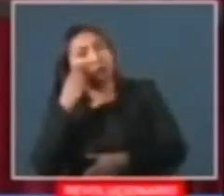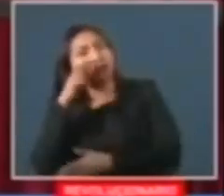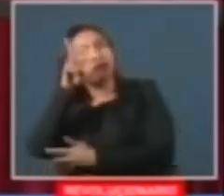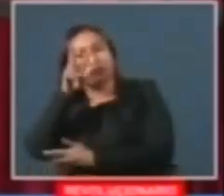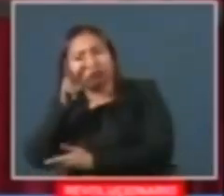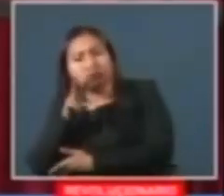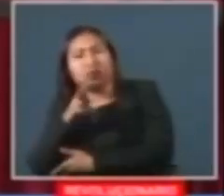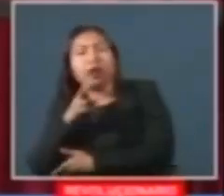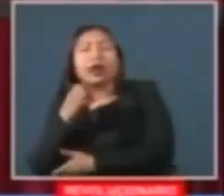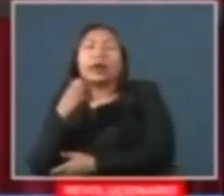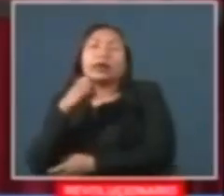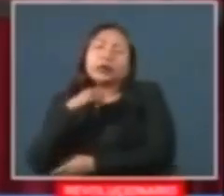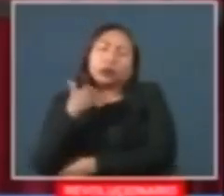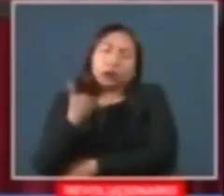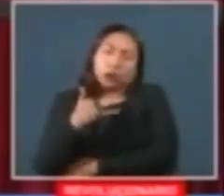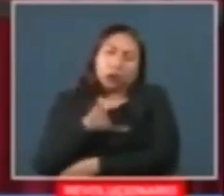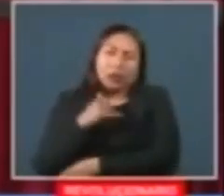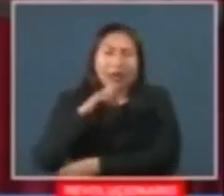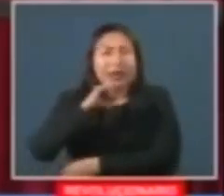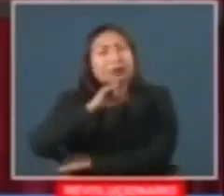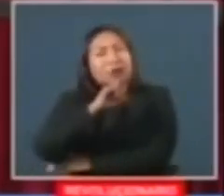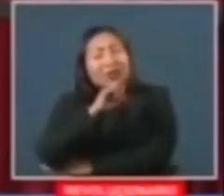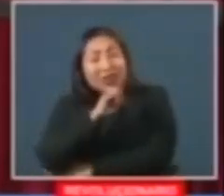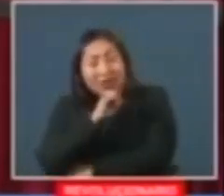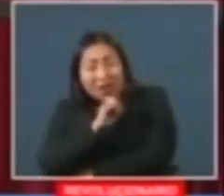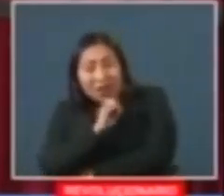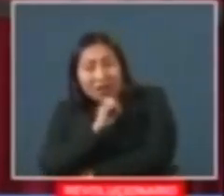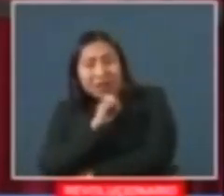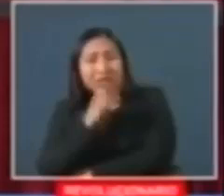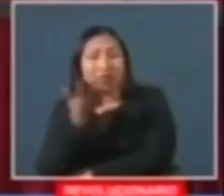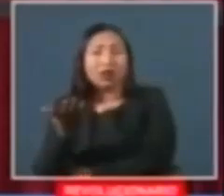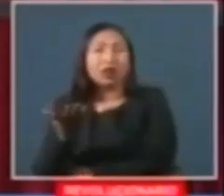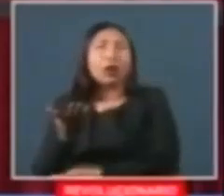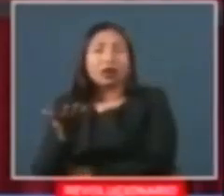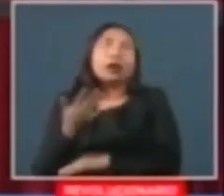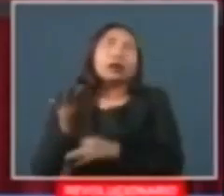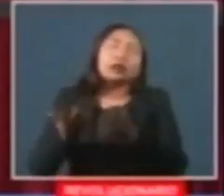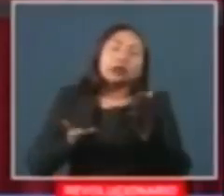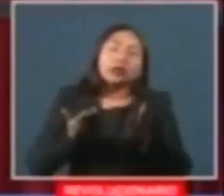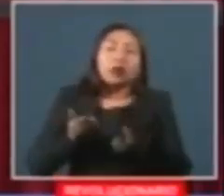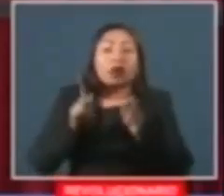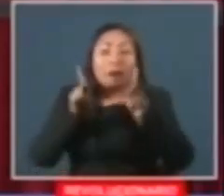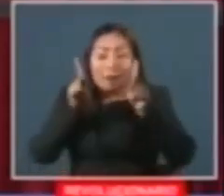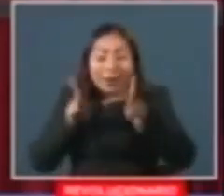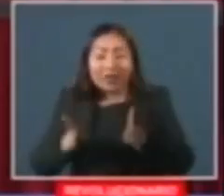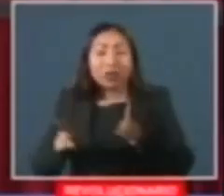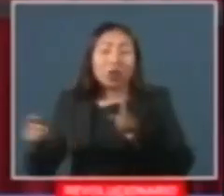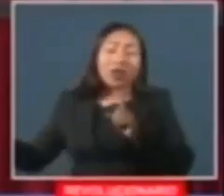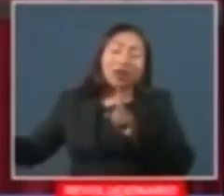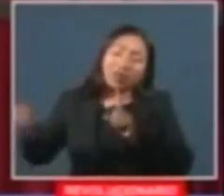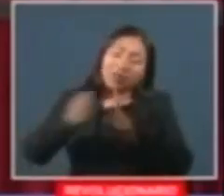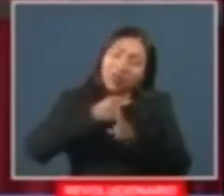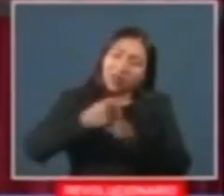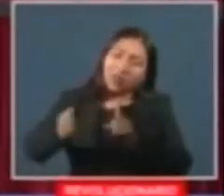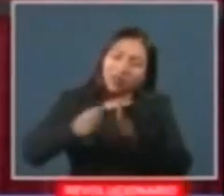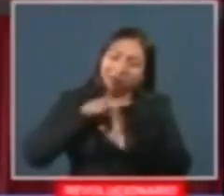Es muy duro cuando una persona es víctima de todo lo que se ha